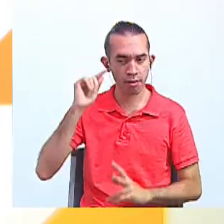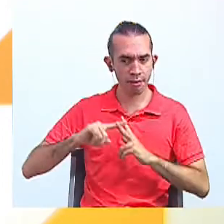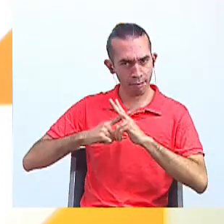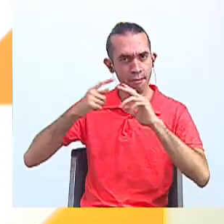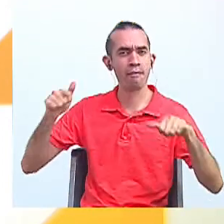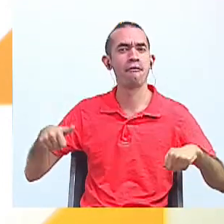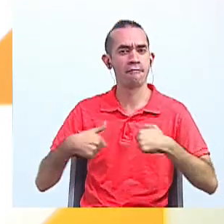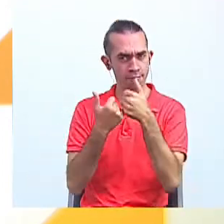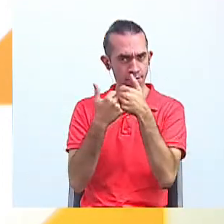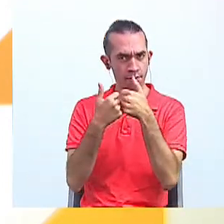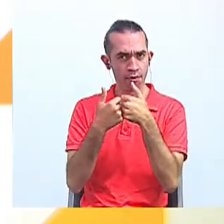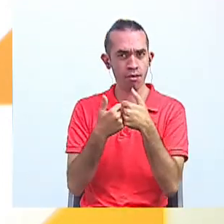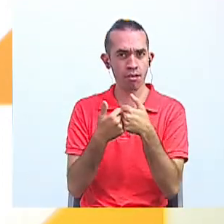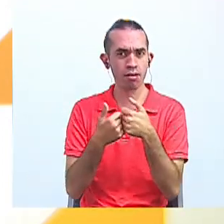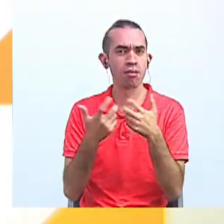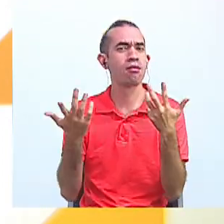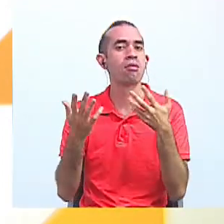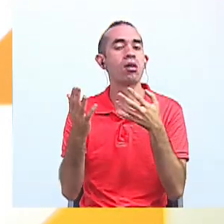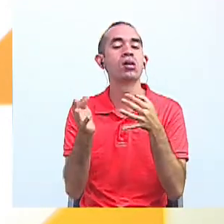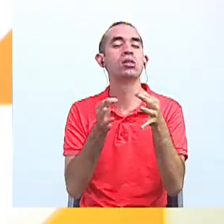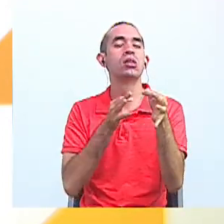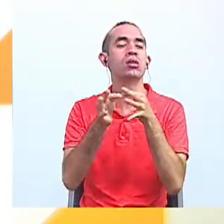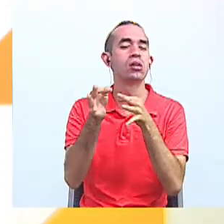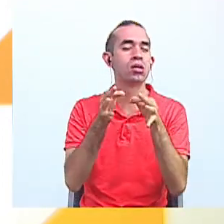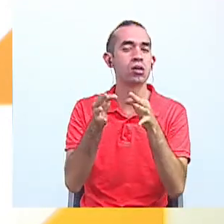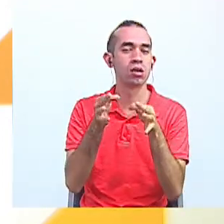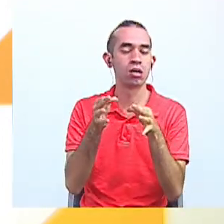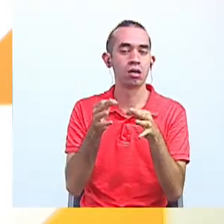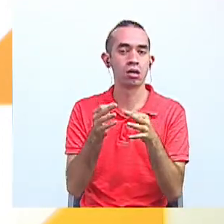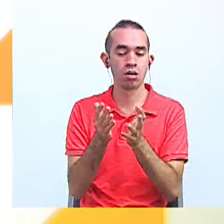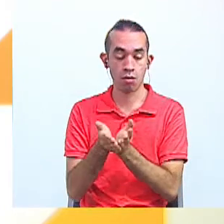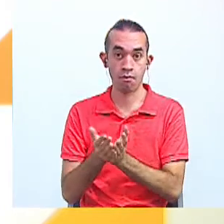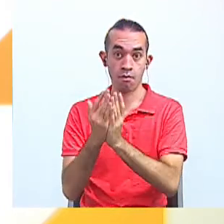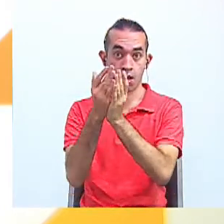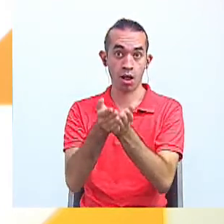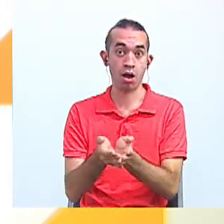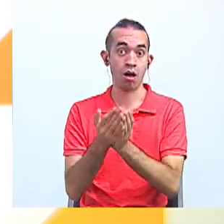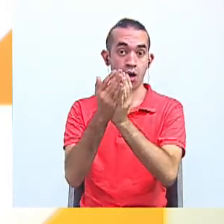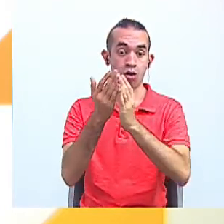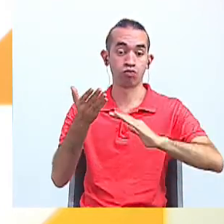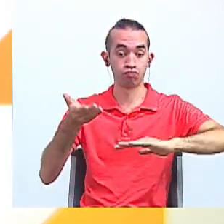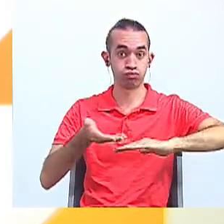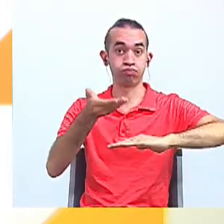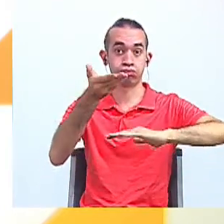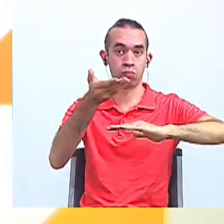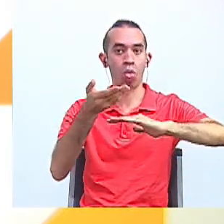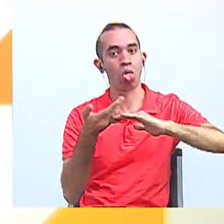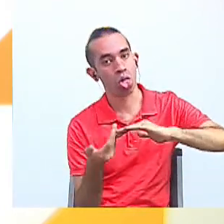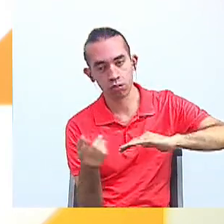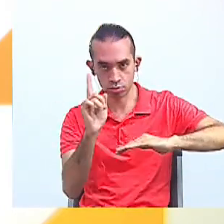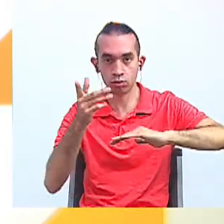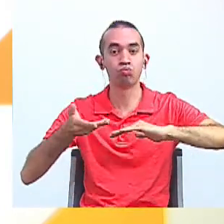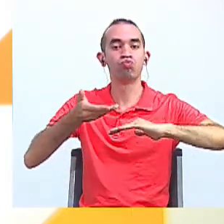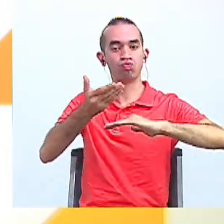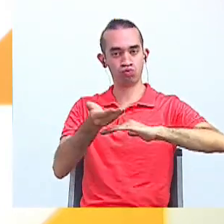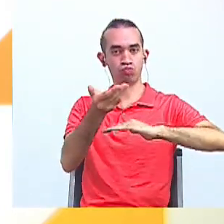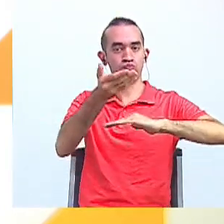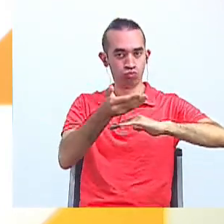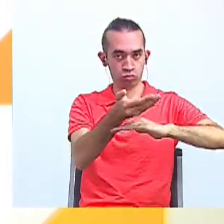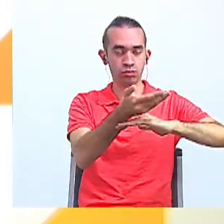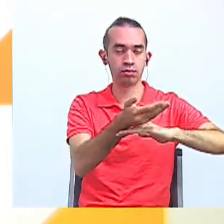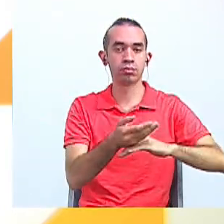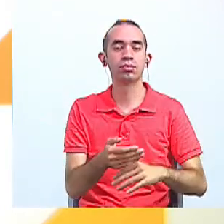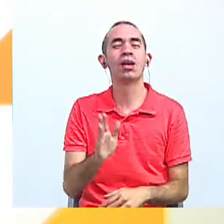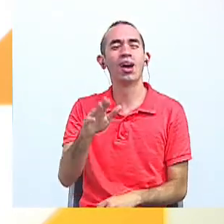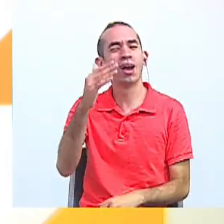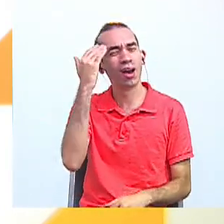reto para explicar el por qué los barcos flotan. Y también, al finalizar la clase, les dije